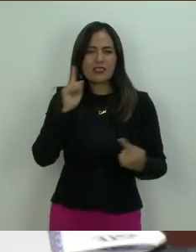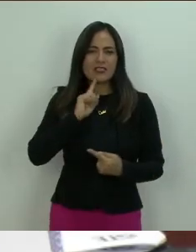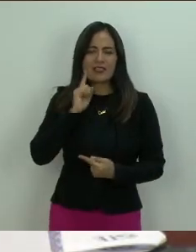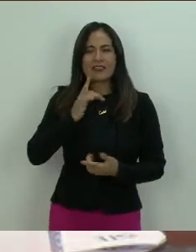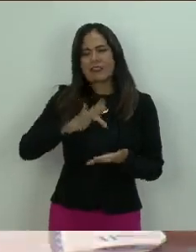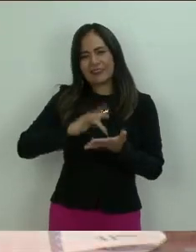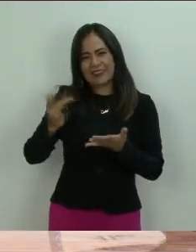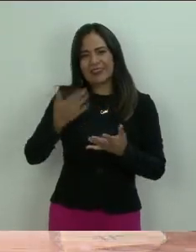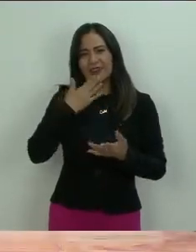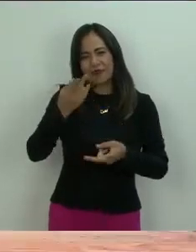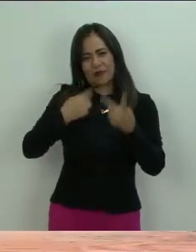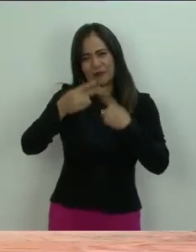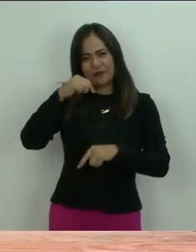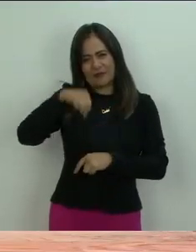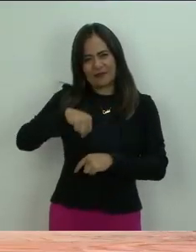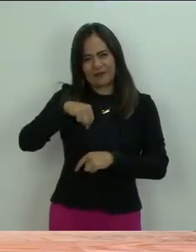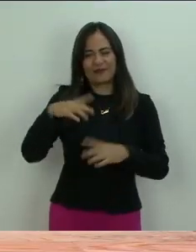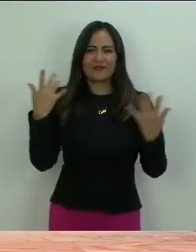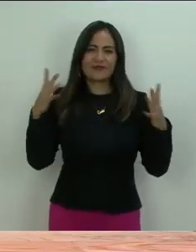bienvenida.